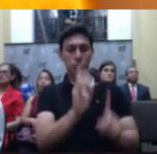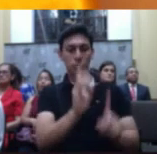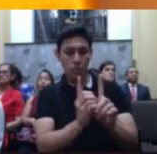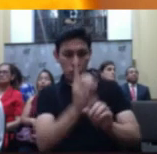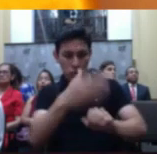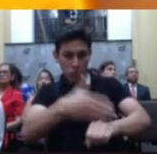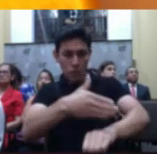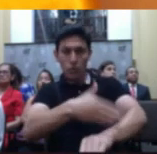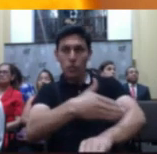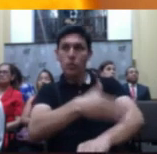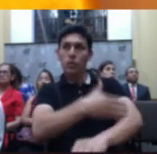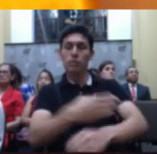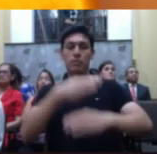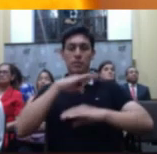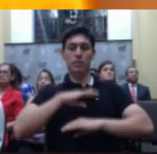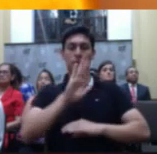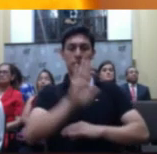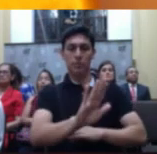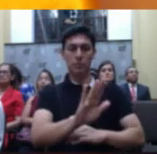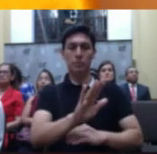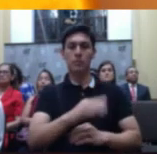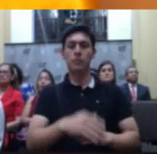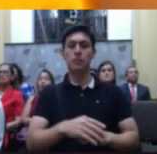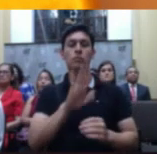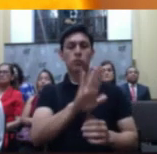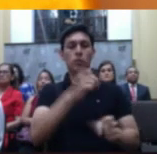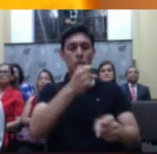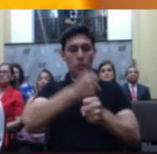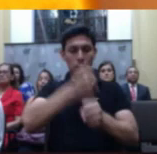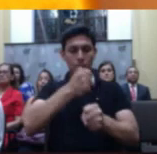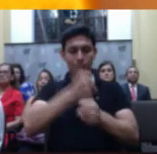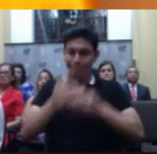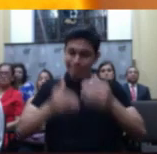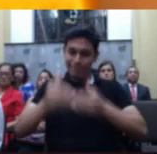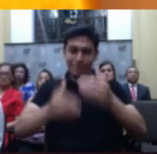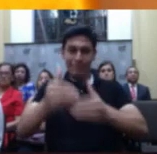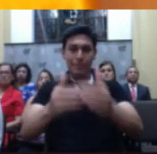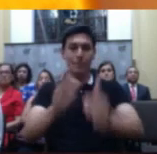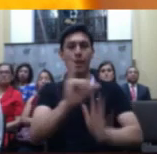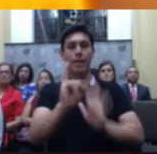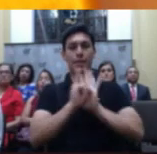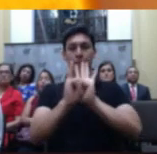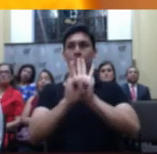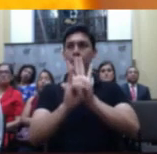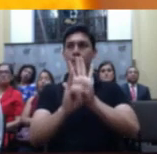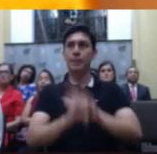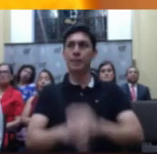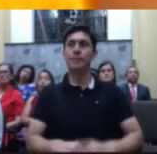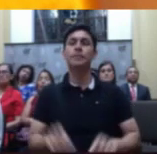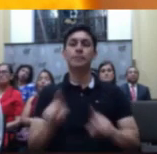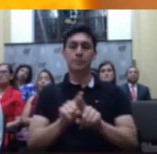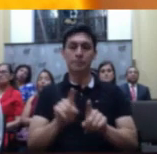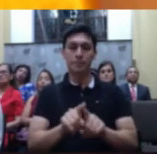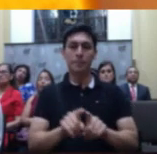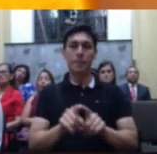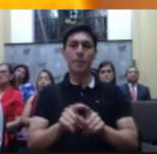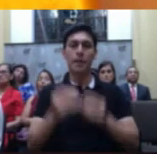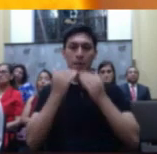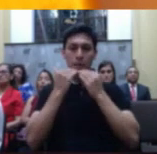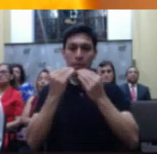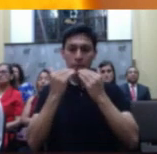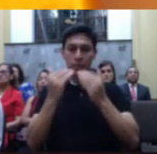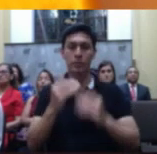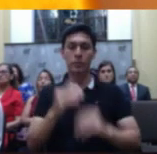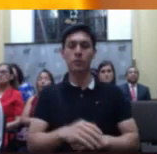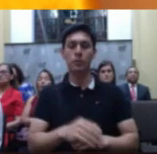de su institución, reconoce su esforzada labor por sacar adelante su entidad. Agradece hacer extensivo el saludo